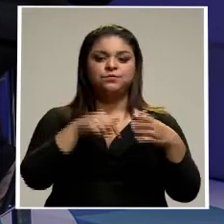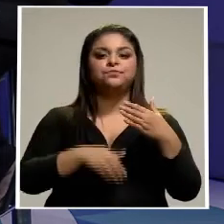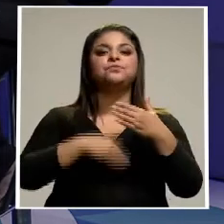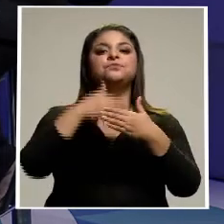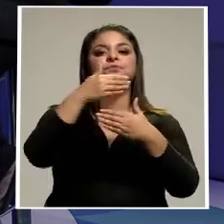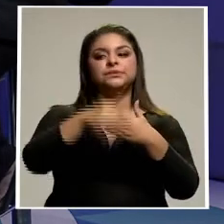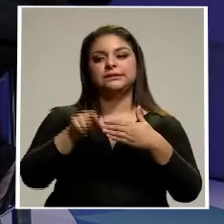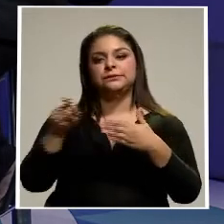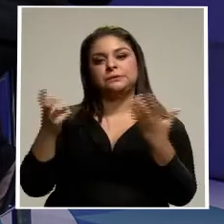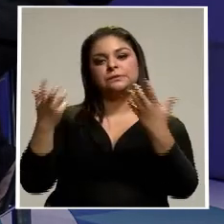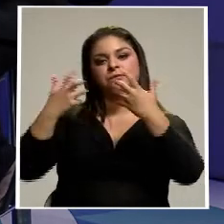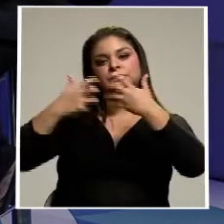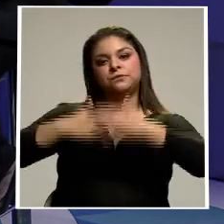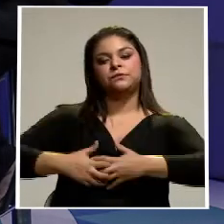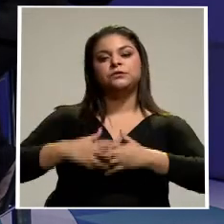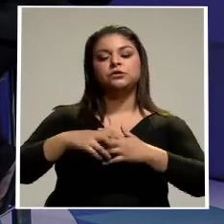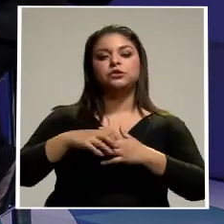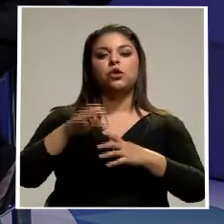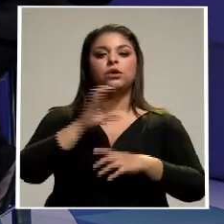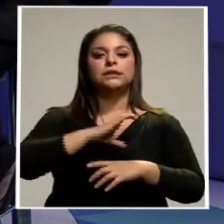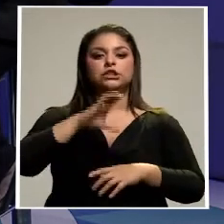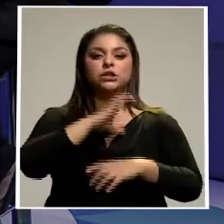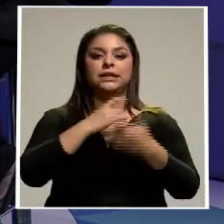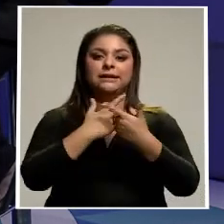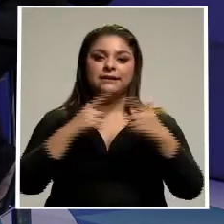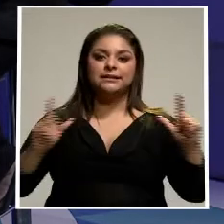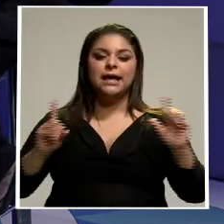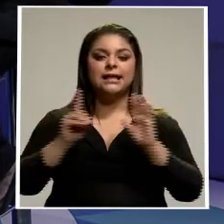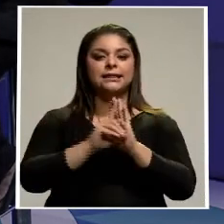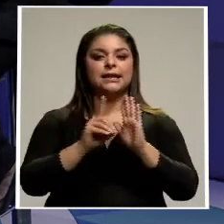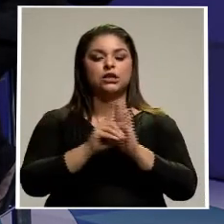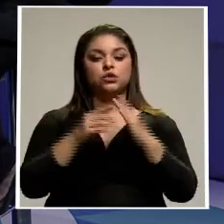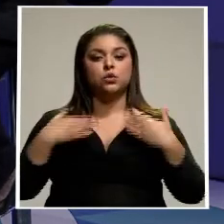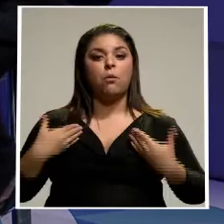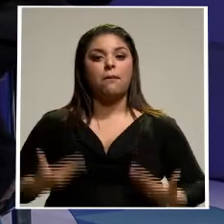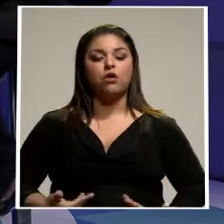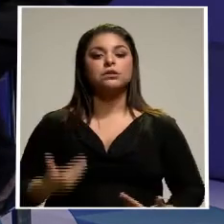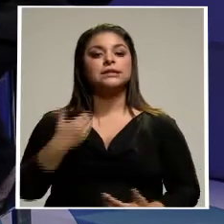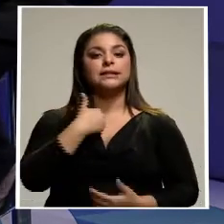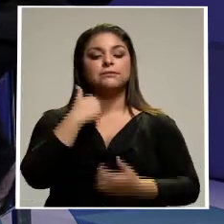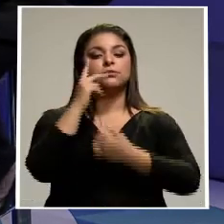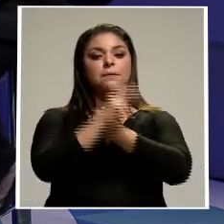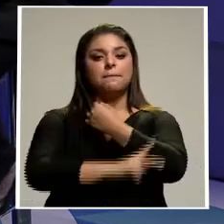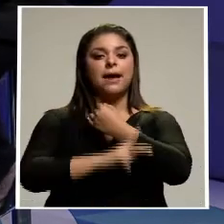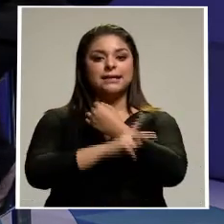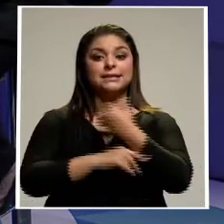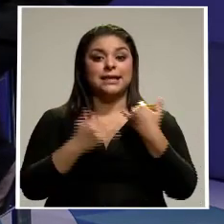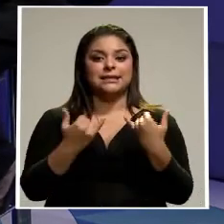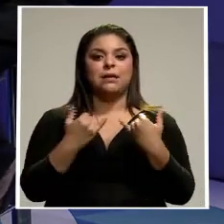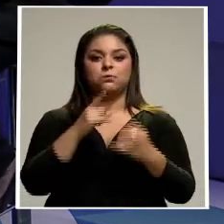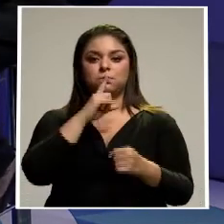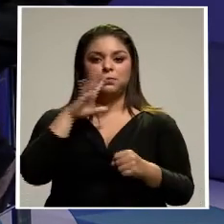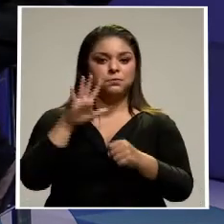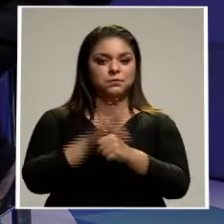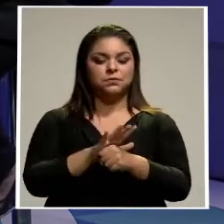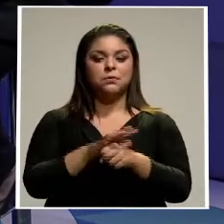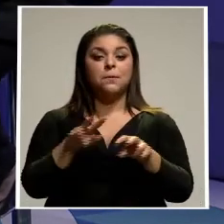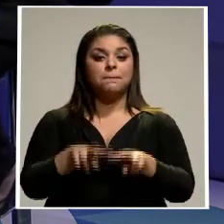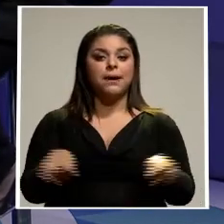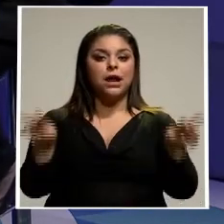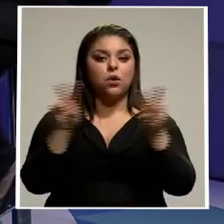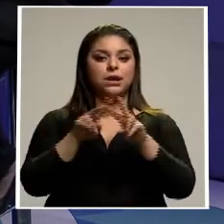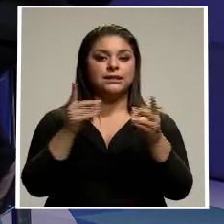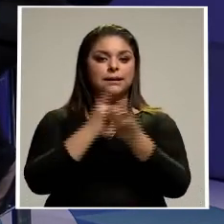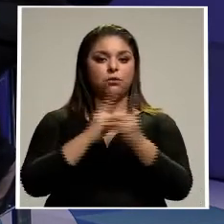sistema de libertad y derechos humanos que tenemos los países que estamos comprometidos con los valores de la democracia.